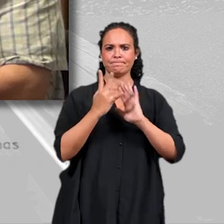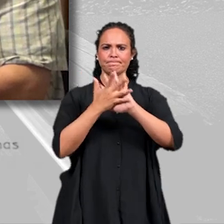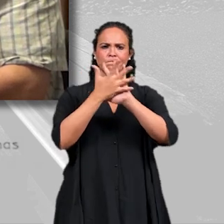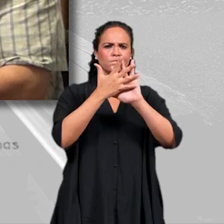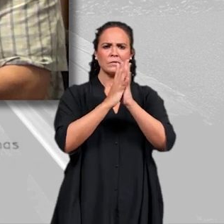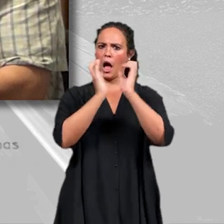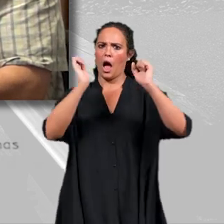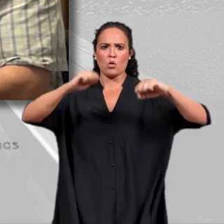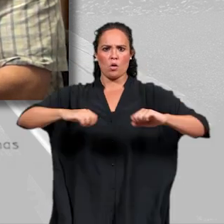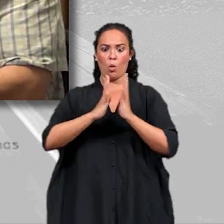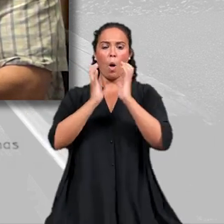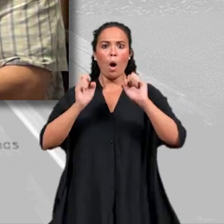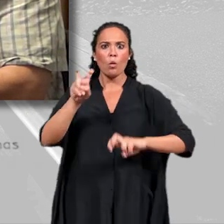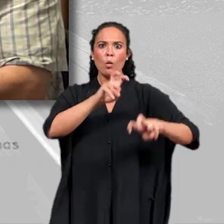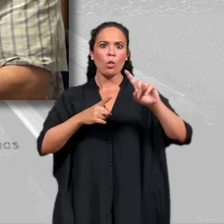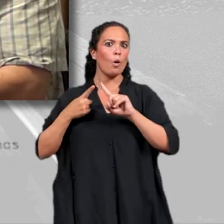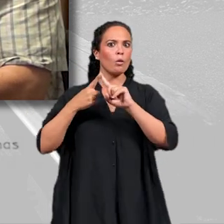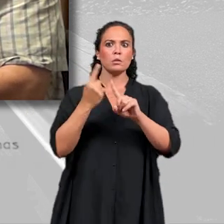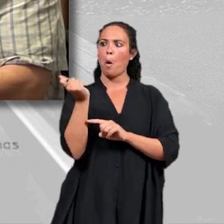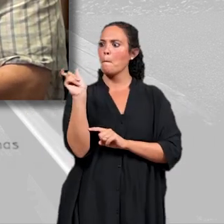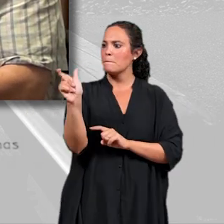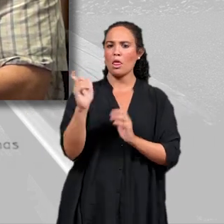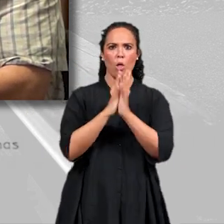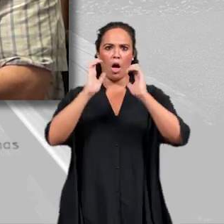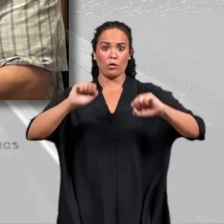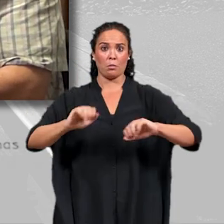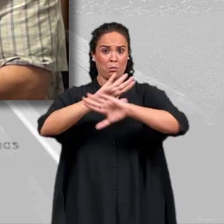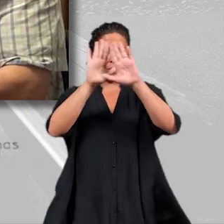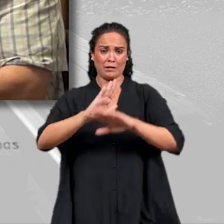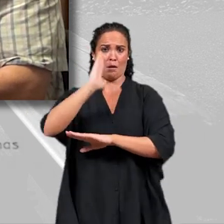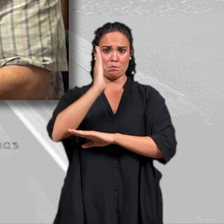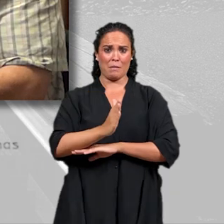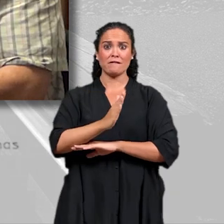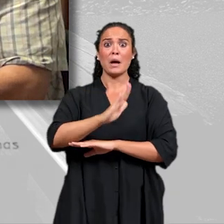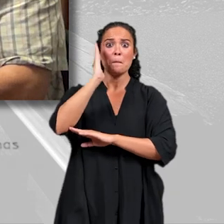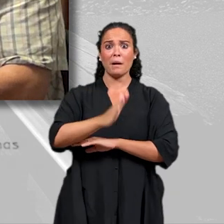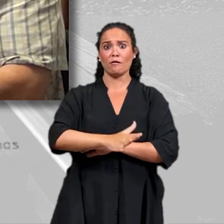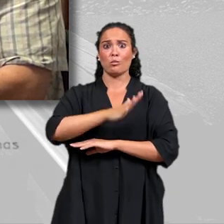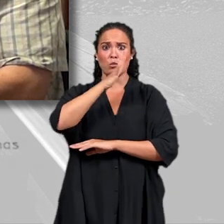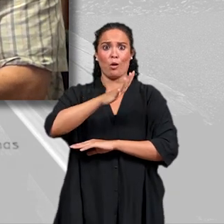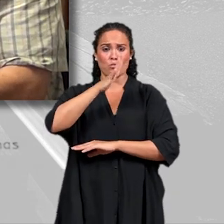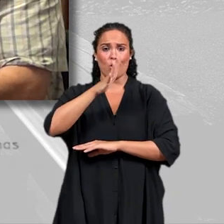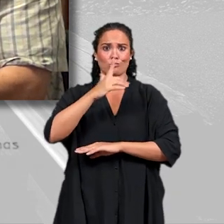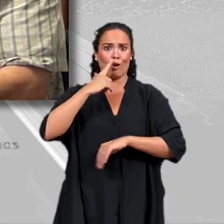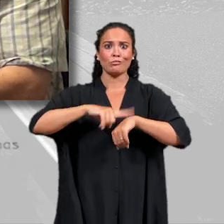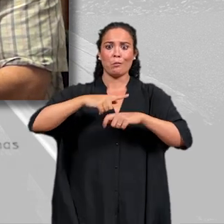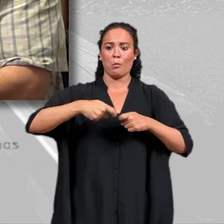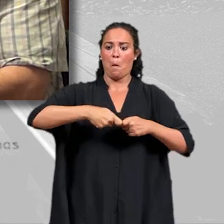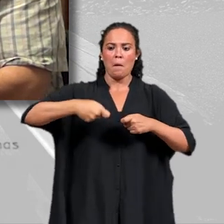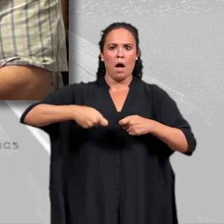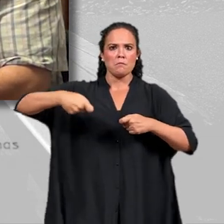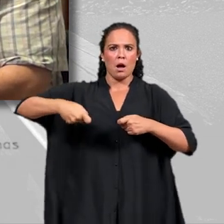llegar a un laudo y poner un justiprecio, que le salió caro. Eso dilató todo mucho la